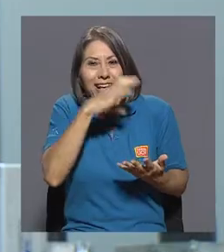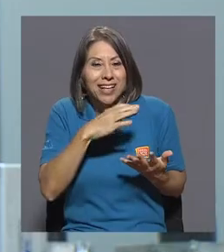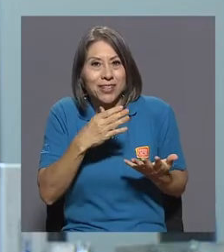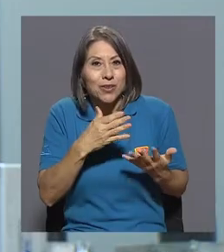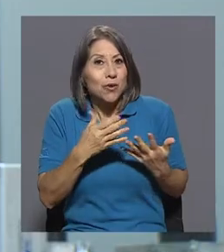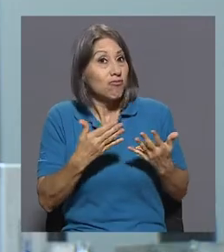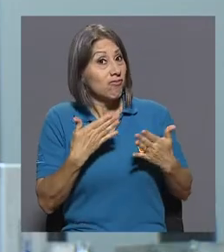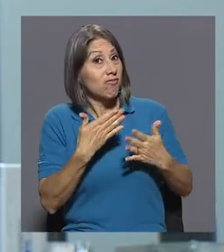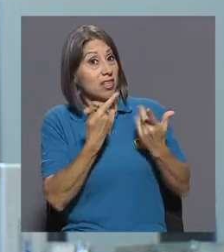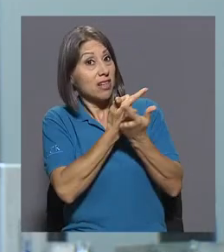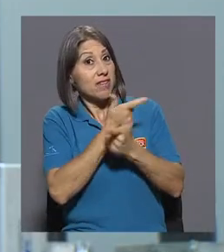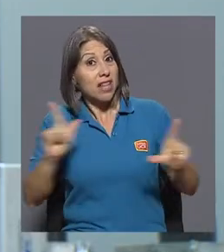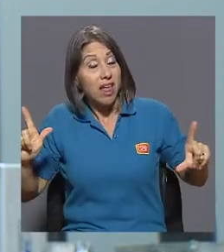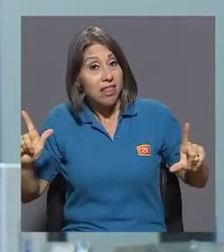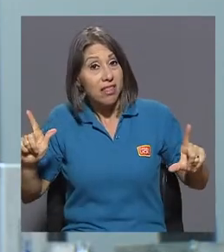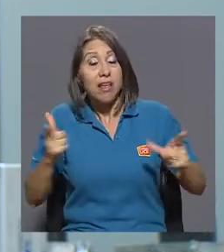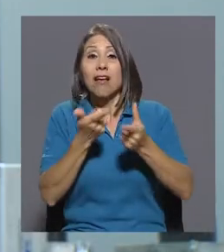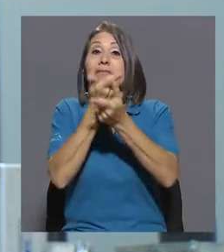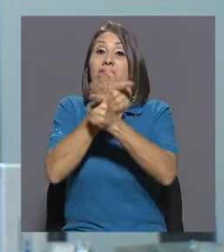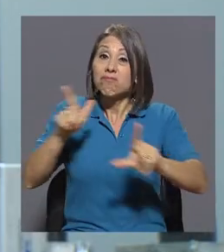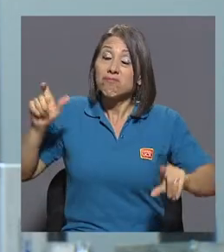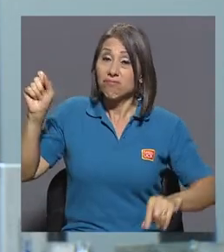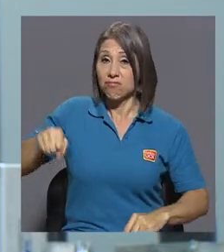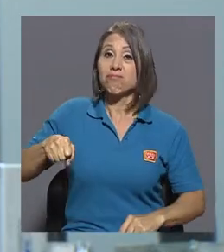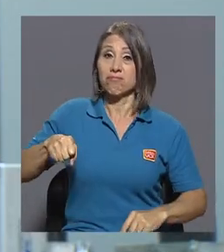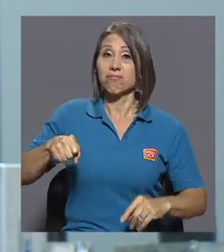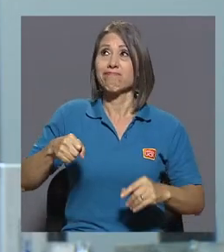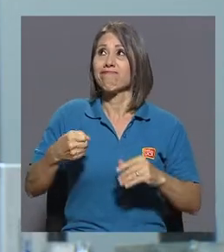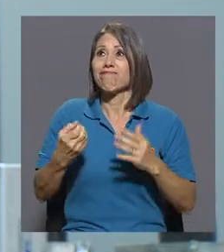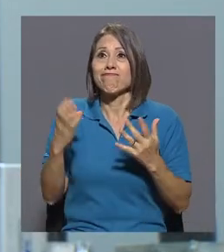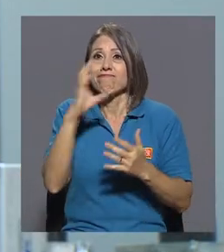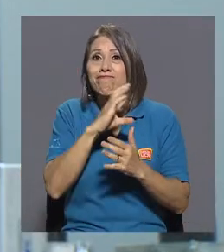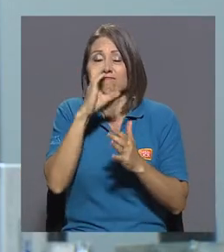Libertad, sí. Libertad, identidad.